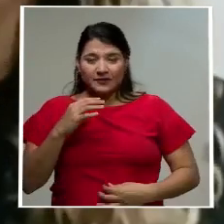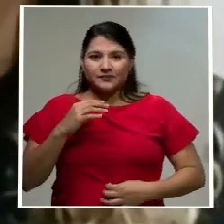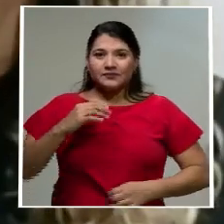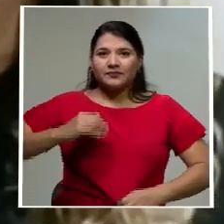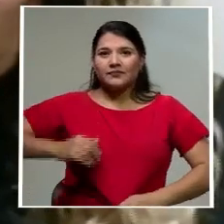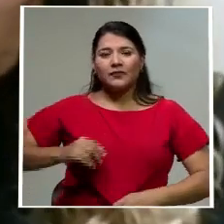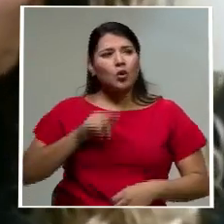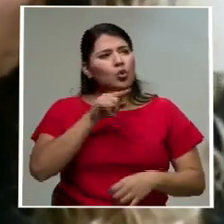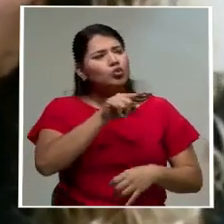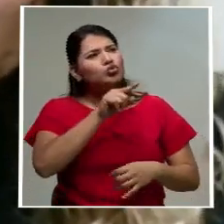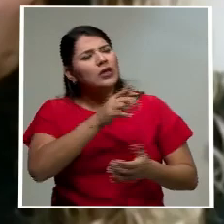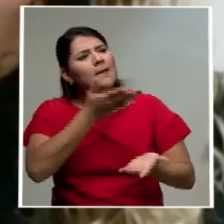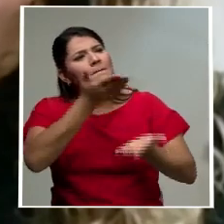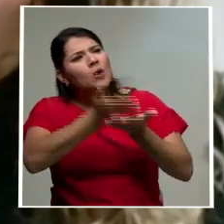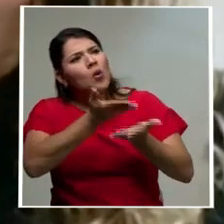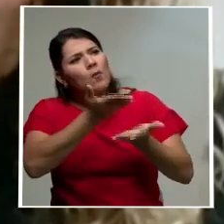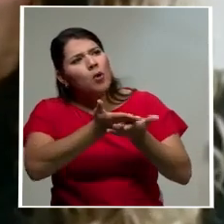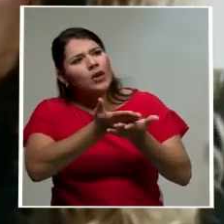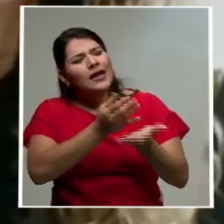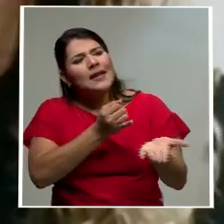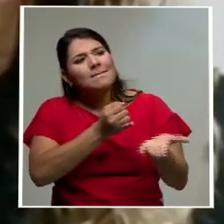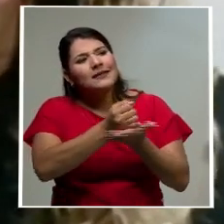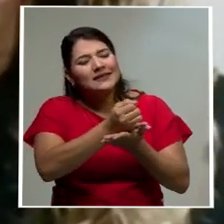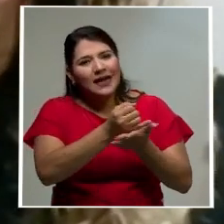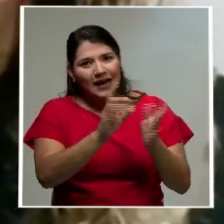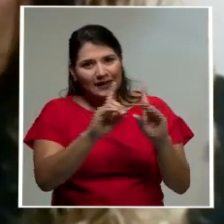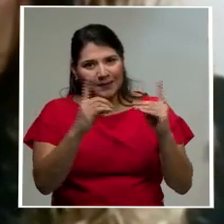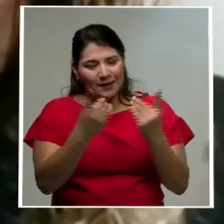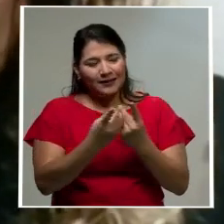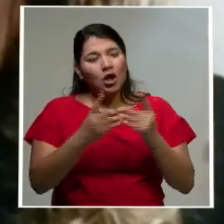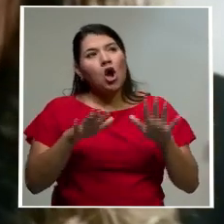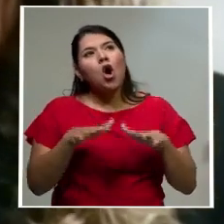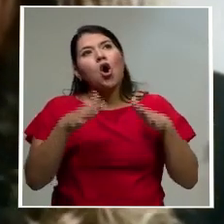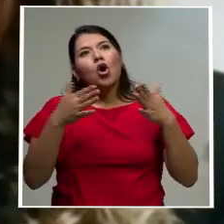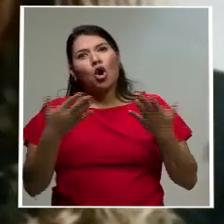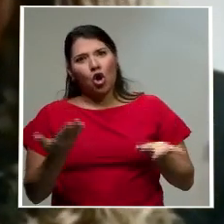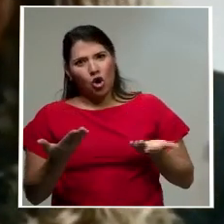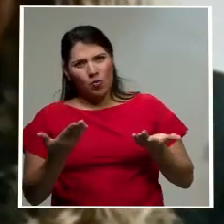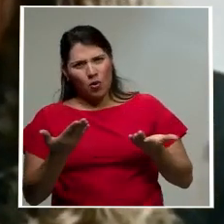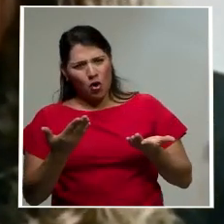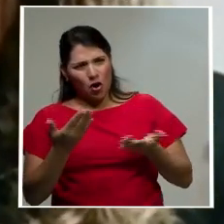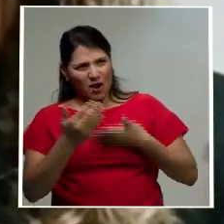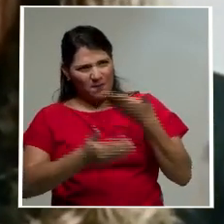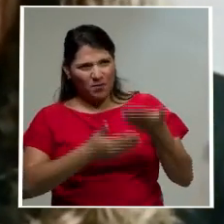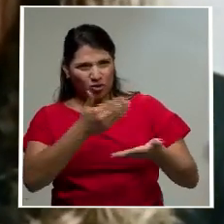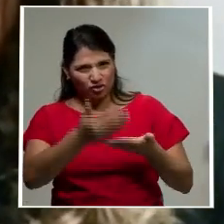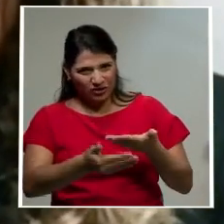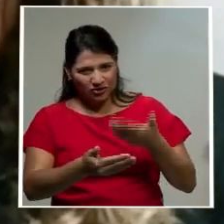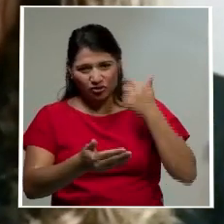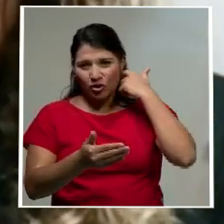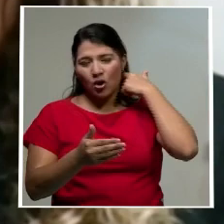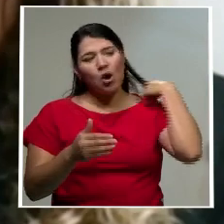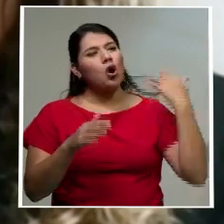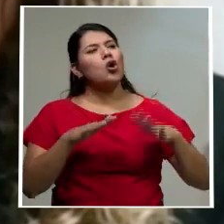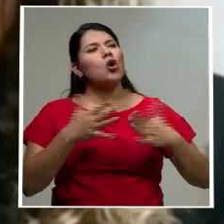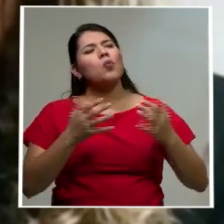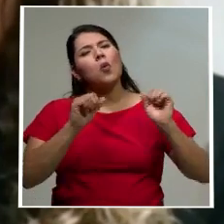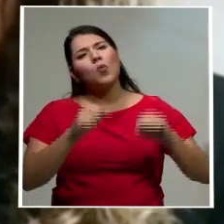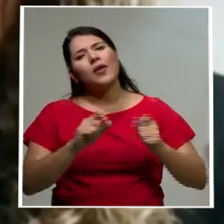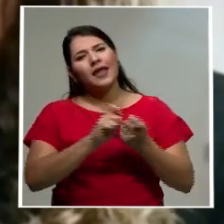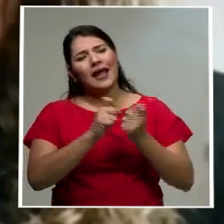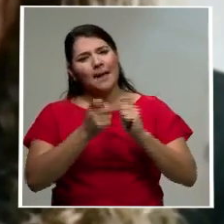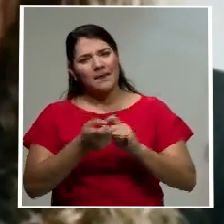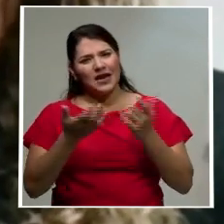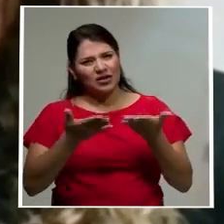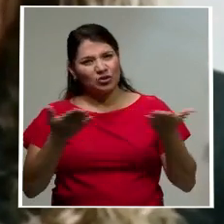intervenir la DIE. ¿Cómo sería en la práctica esa intervención? ¿En qué podría cambiar las cosas